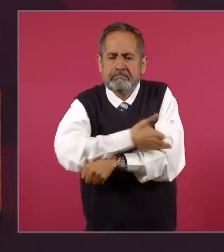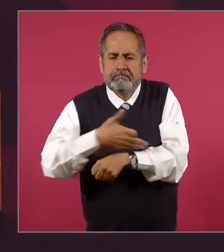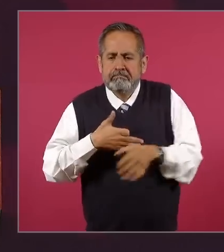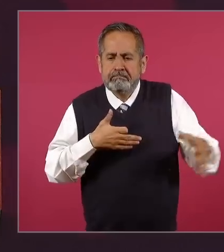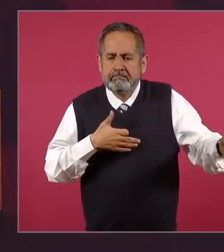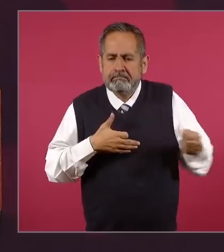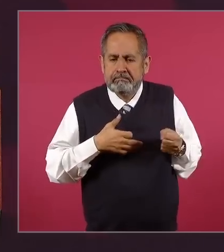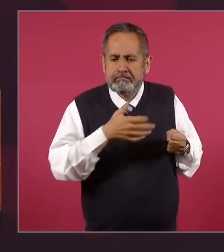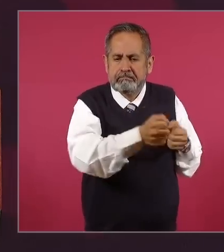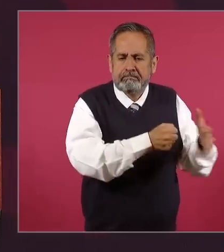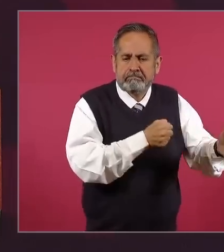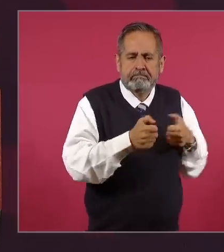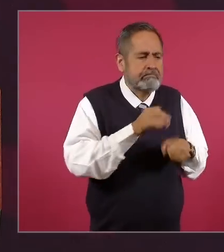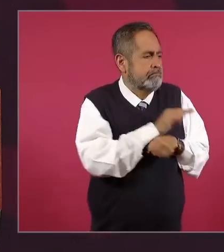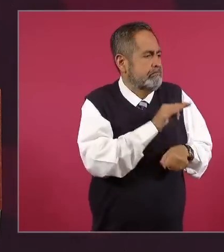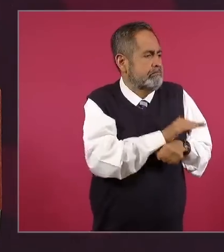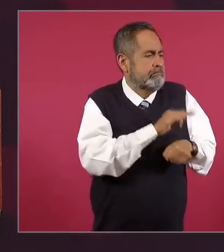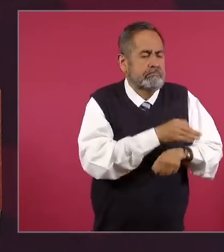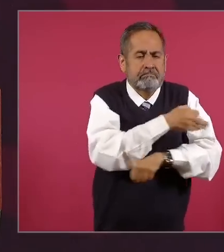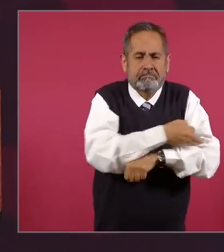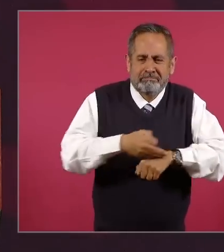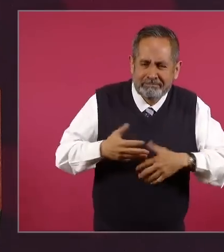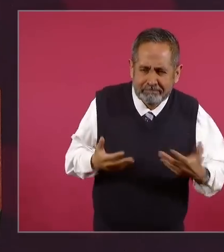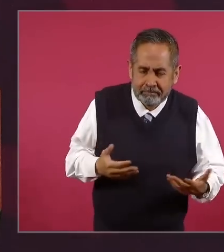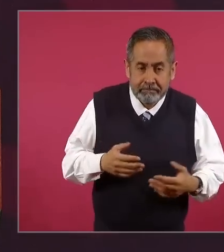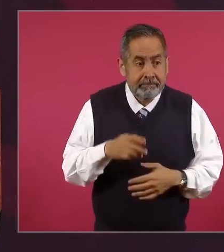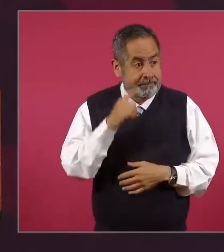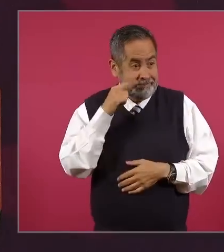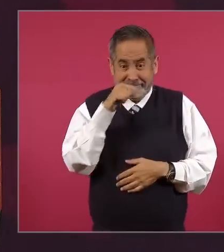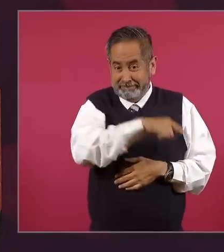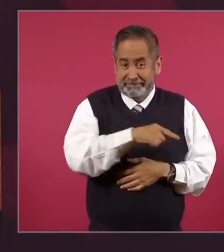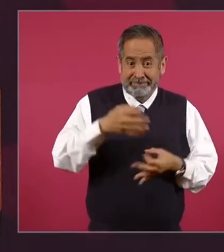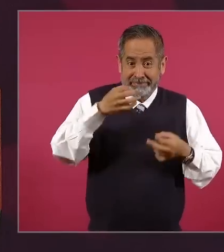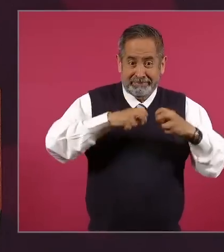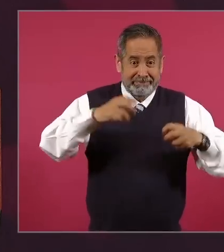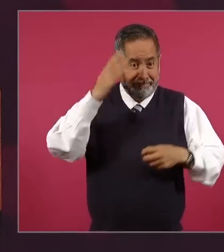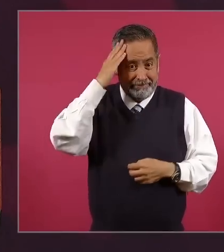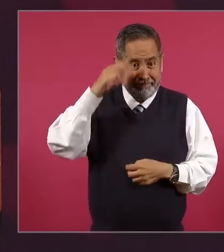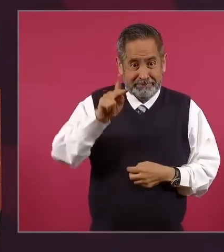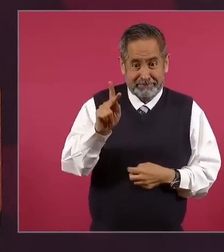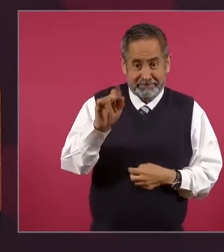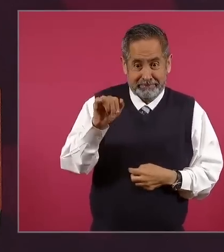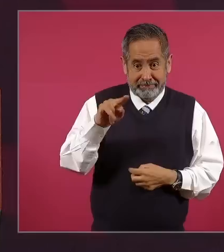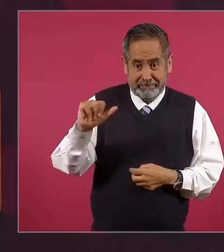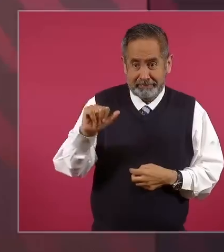la ministra Piña, hace como 3 días o 4,